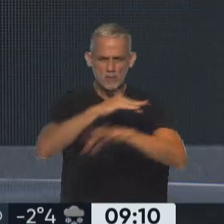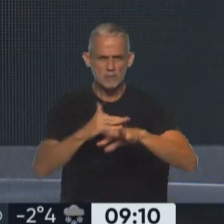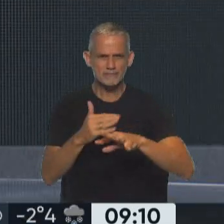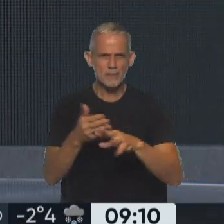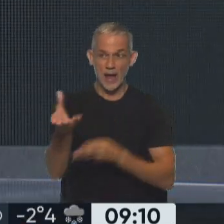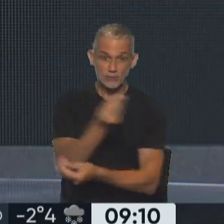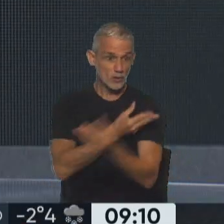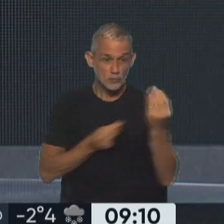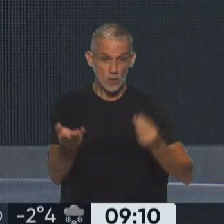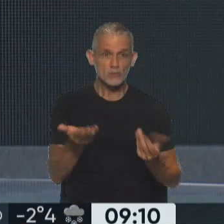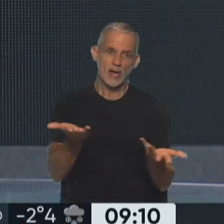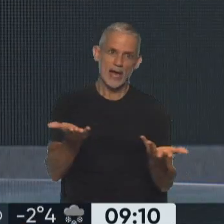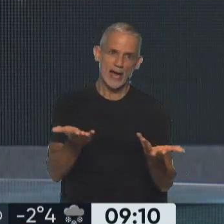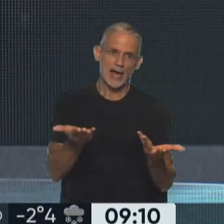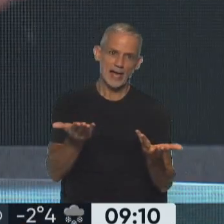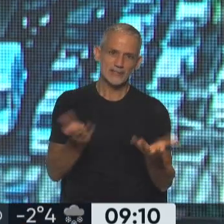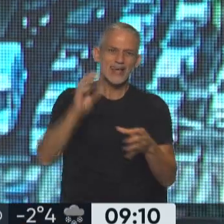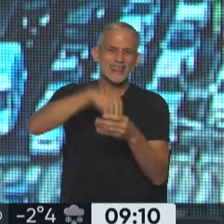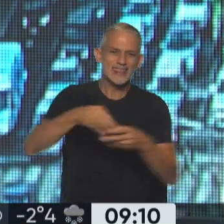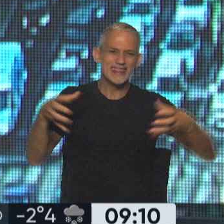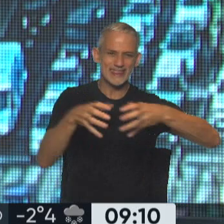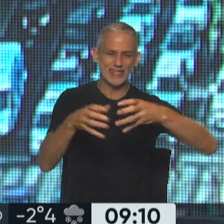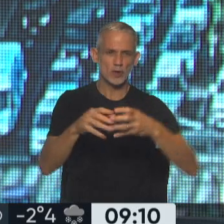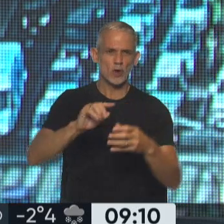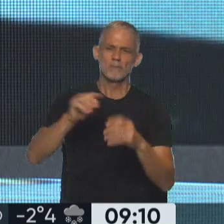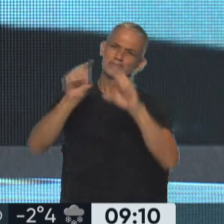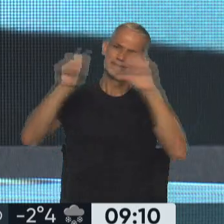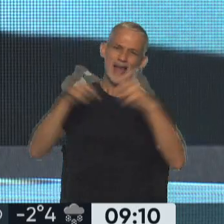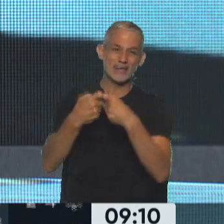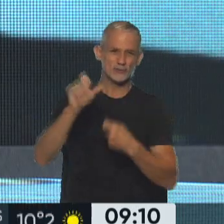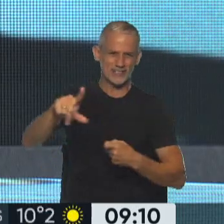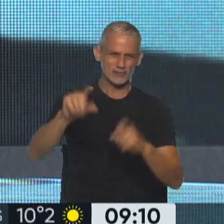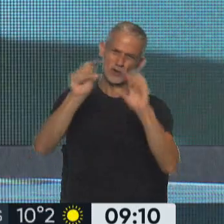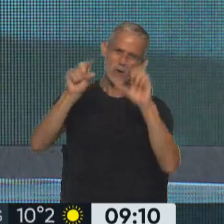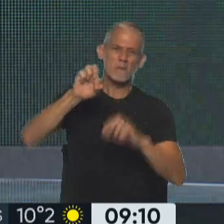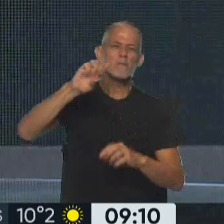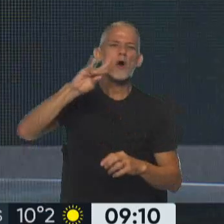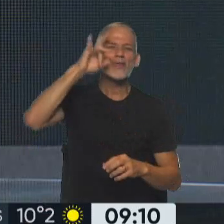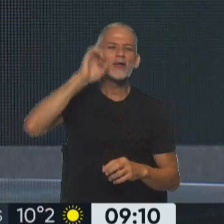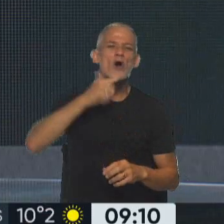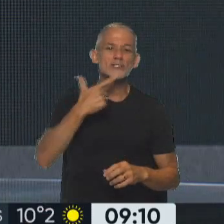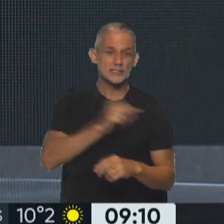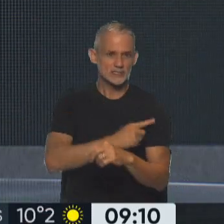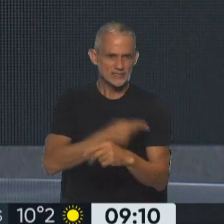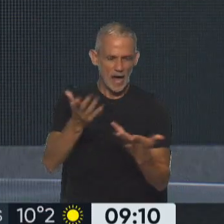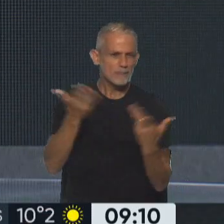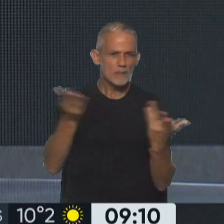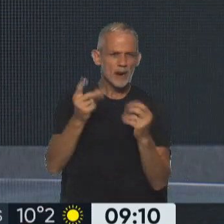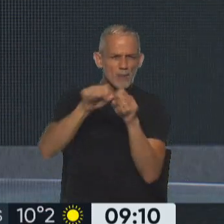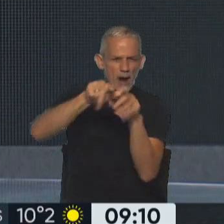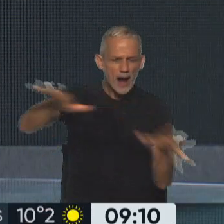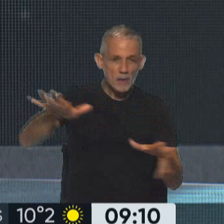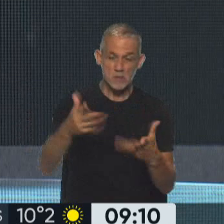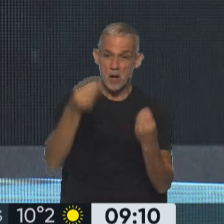que, entre otras cosas, forman parte entre La Poderosa y otras organizaciones para llegar a esos lugares donde el desamparo